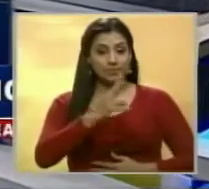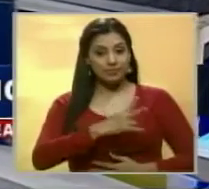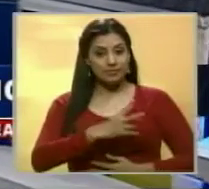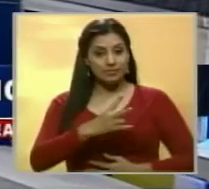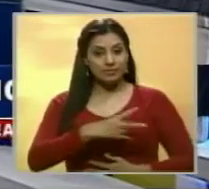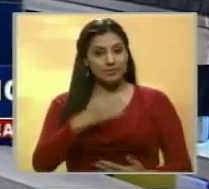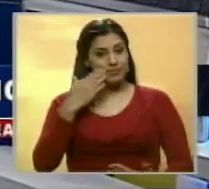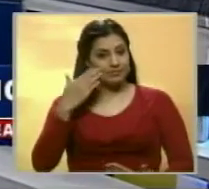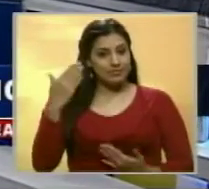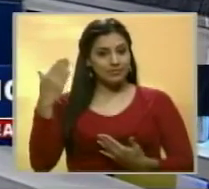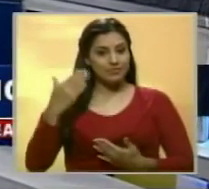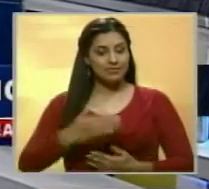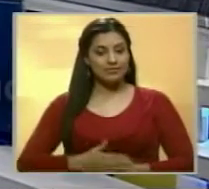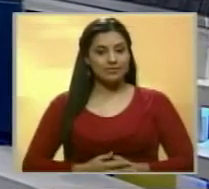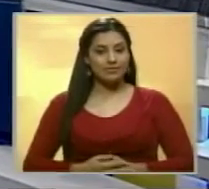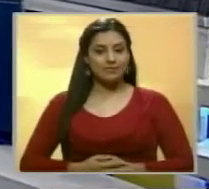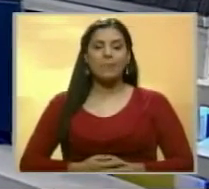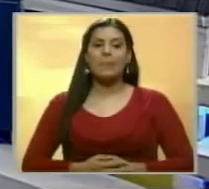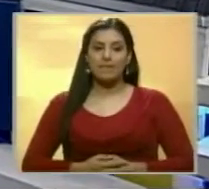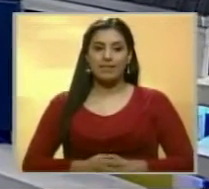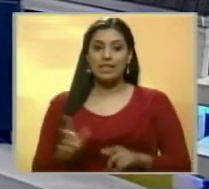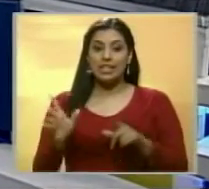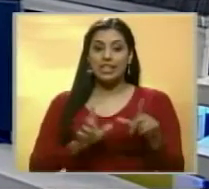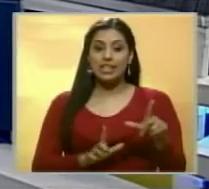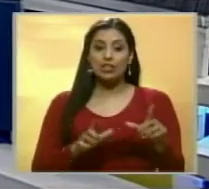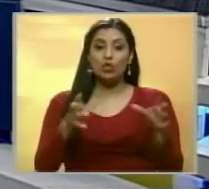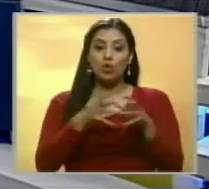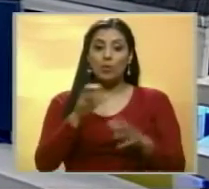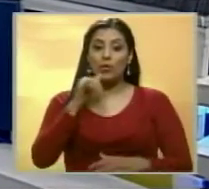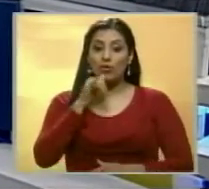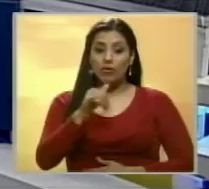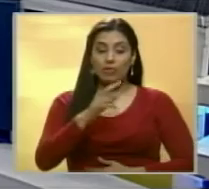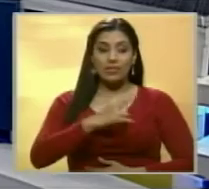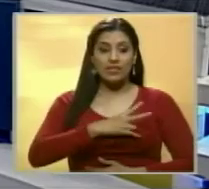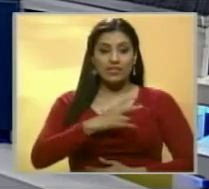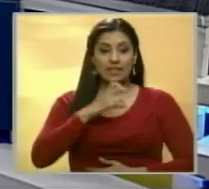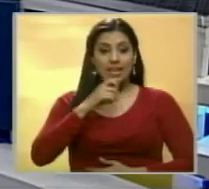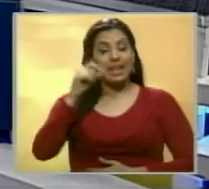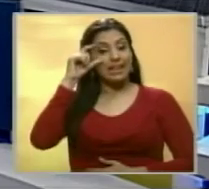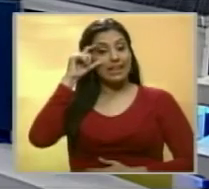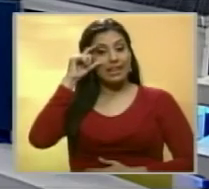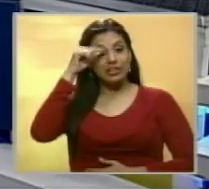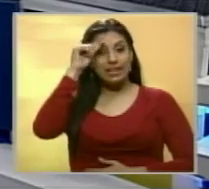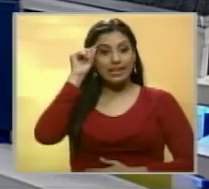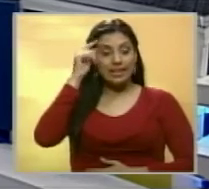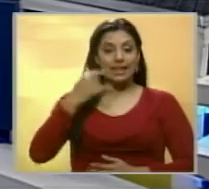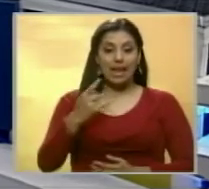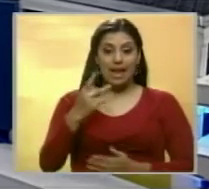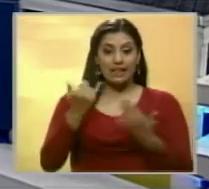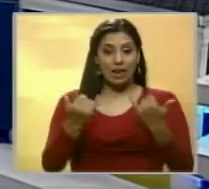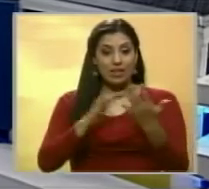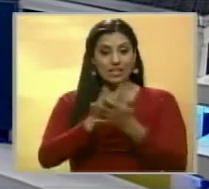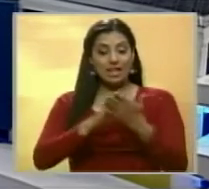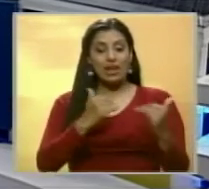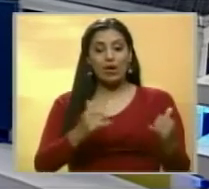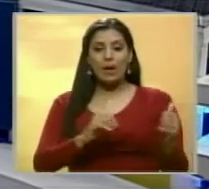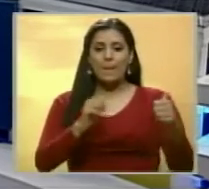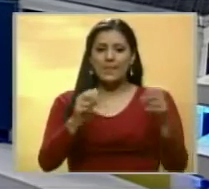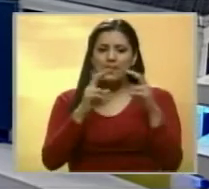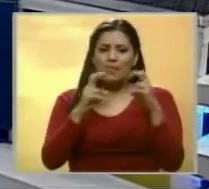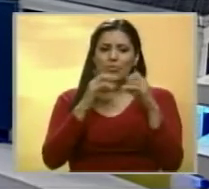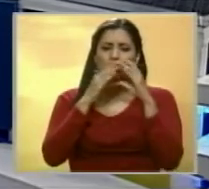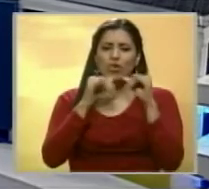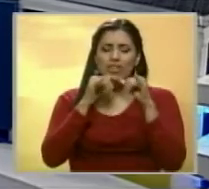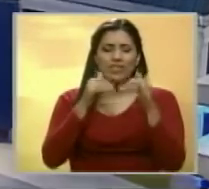meridiana de su noticiero Venevisión. Ya estamos listos. En nombre de nuestro equipo, Néstor Brito Landa y que les habla Andrina Yepes. Comenzamos a revisar